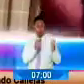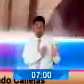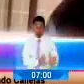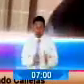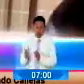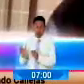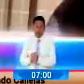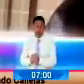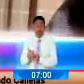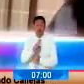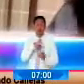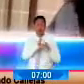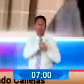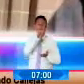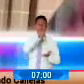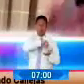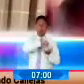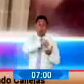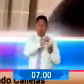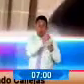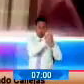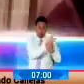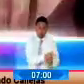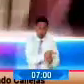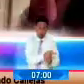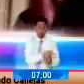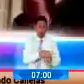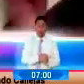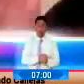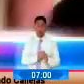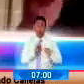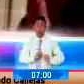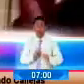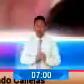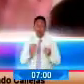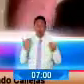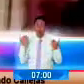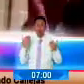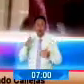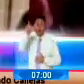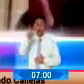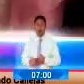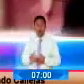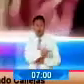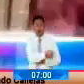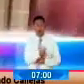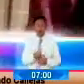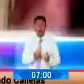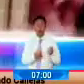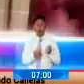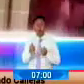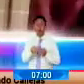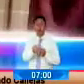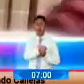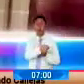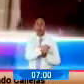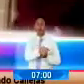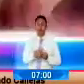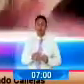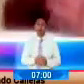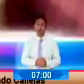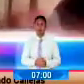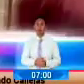que blinda al Banco Central y que evita un populista demagogo dispendioso venga y